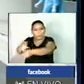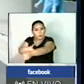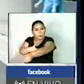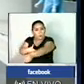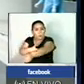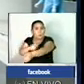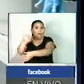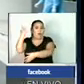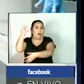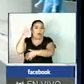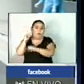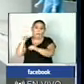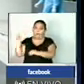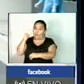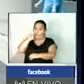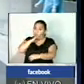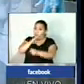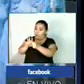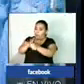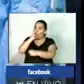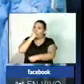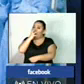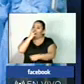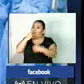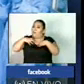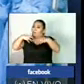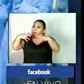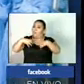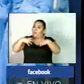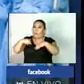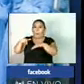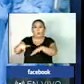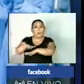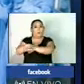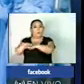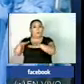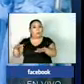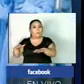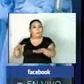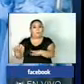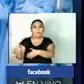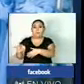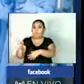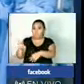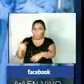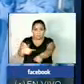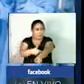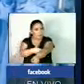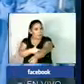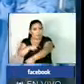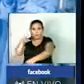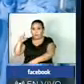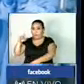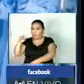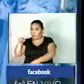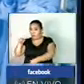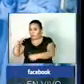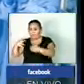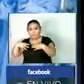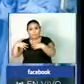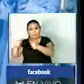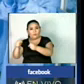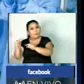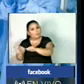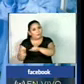dependiendo de un respirador pero hoy abandonó ya esa unidad de cuidados intensivos abandonó el hospital San Rafael donde se recuperó